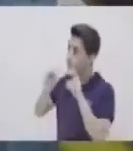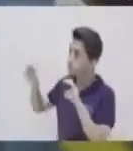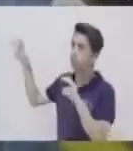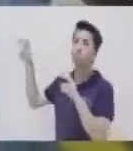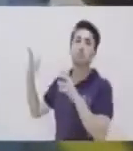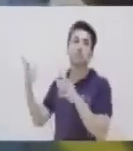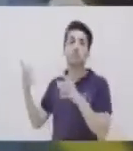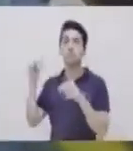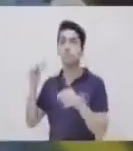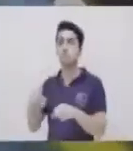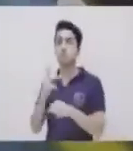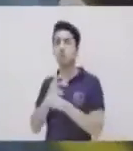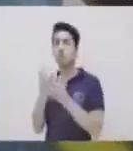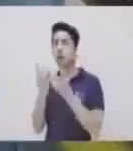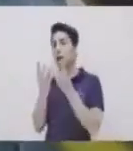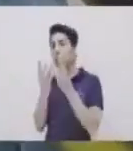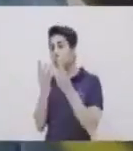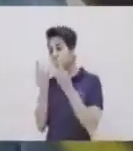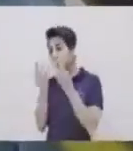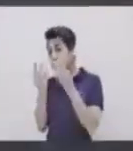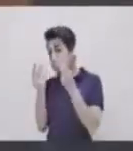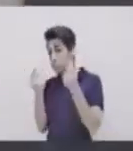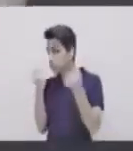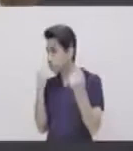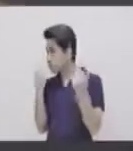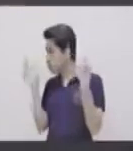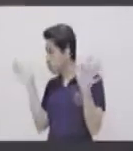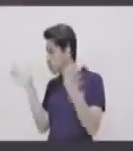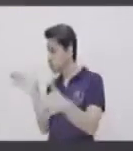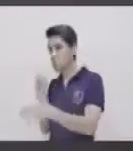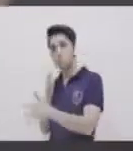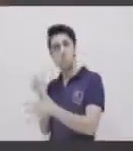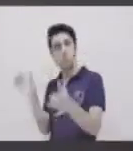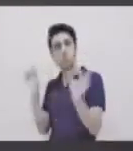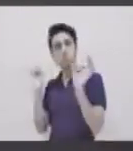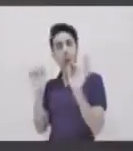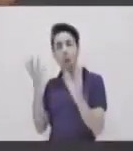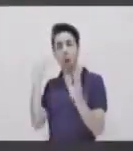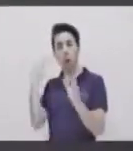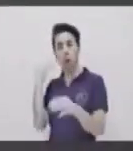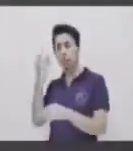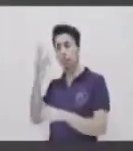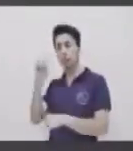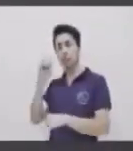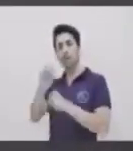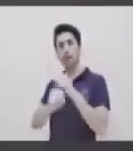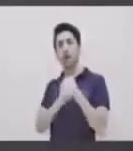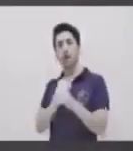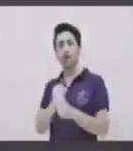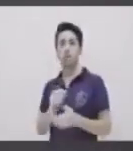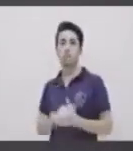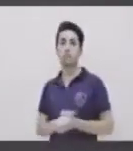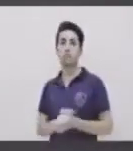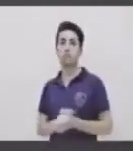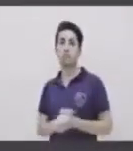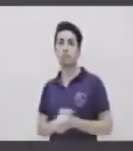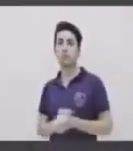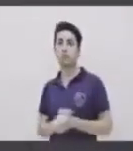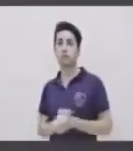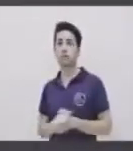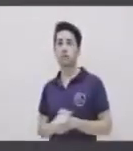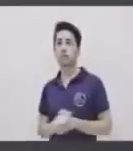en Guatemala ya esta especie está, pues no se ha visto considerablemente, en los últimos 30 años no se han visto águilas